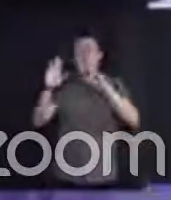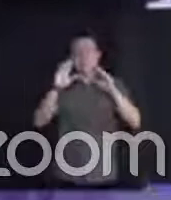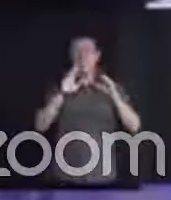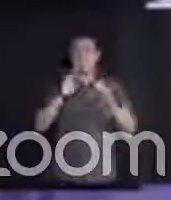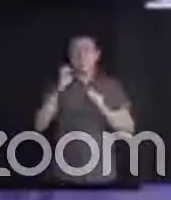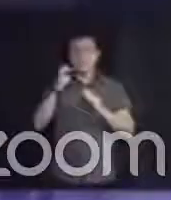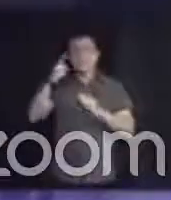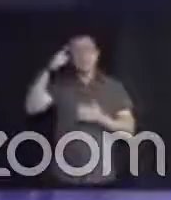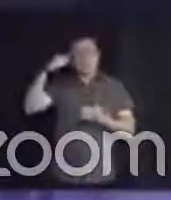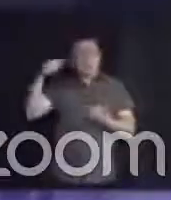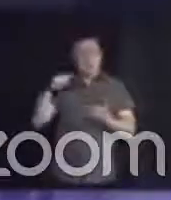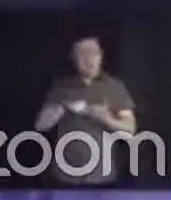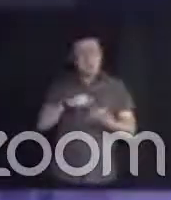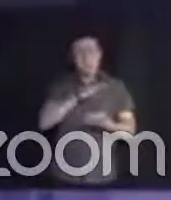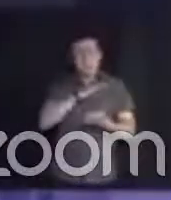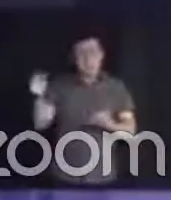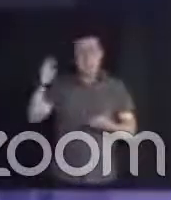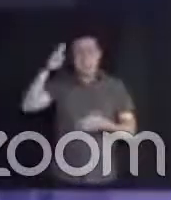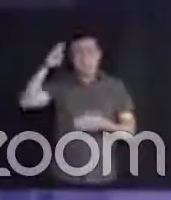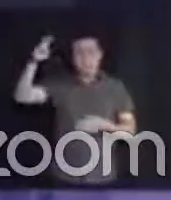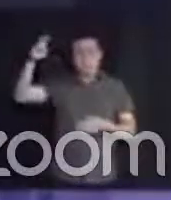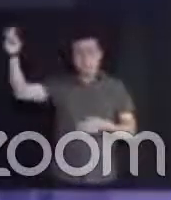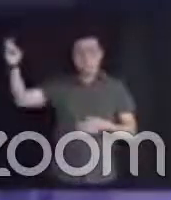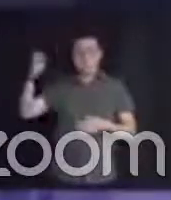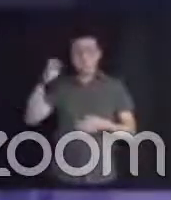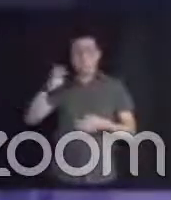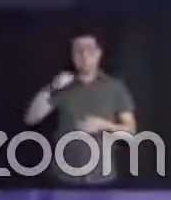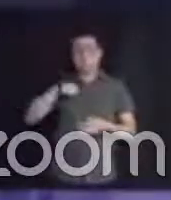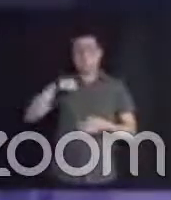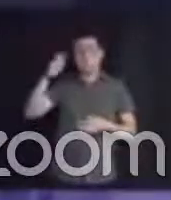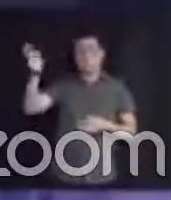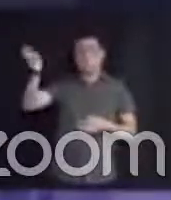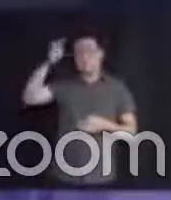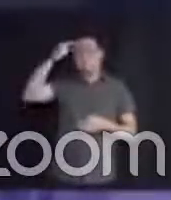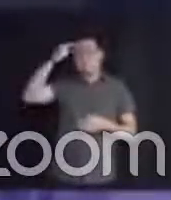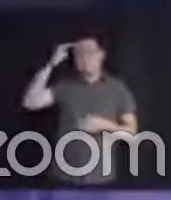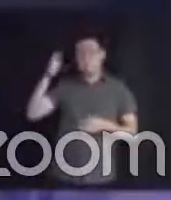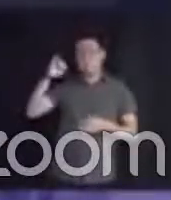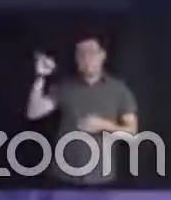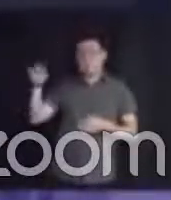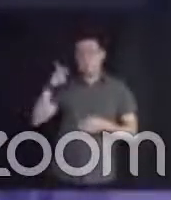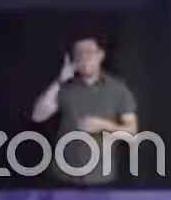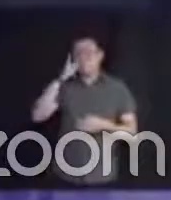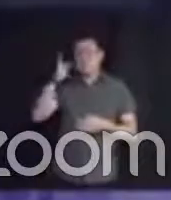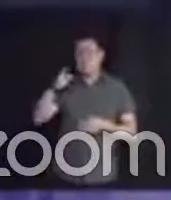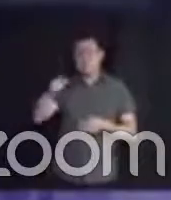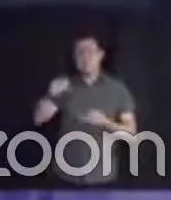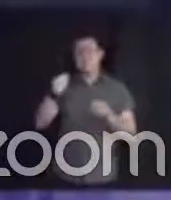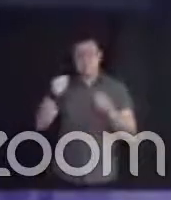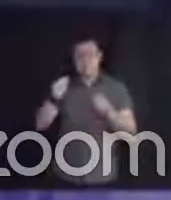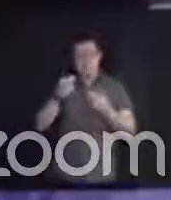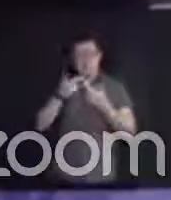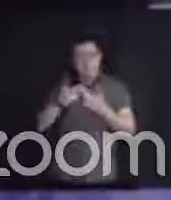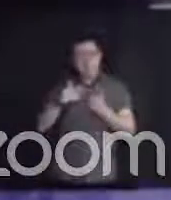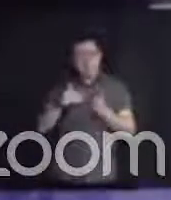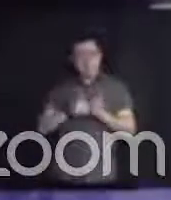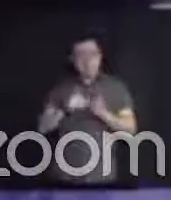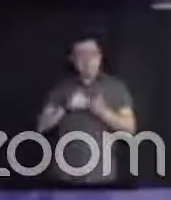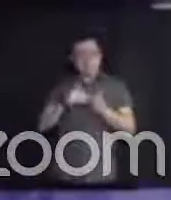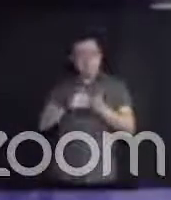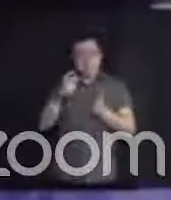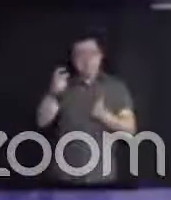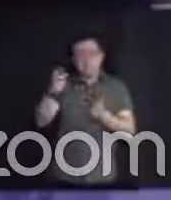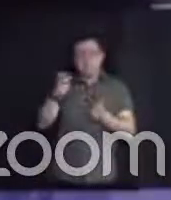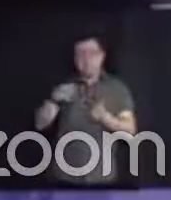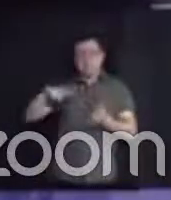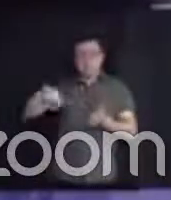Jorge nos enseñó a creernos, a soñar. Y yo me acuerdo cuando él nos decía que nos íbamos a hacer millonarios. Así